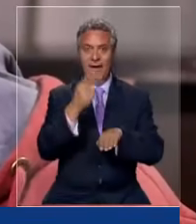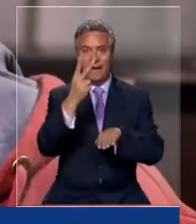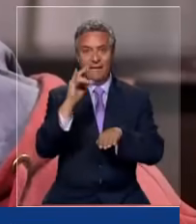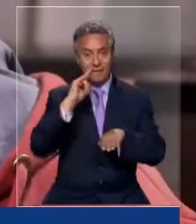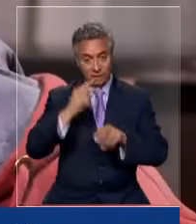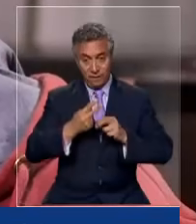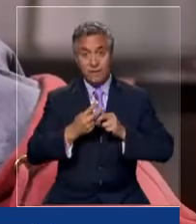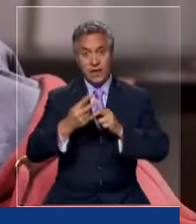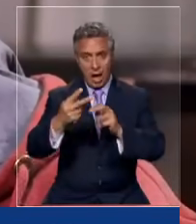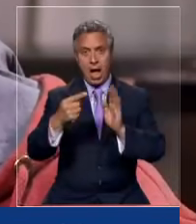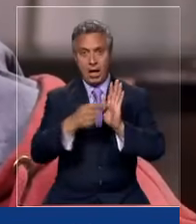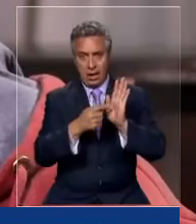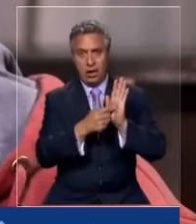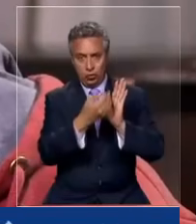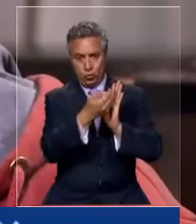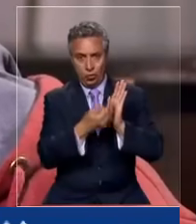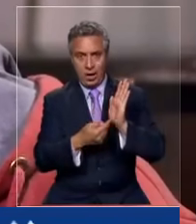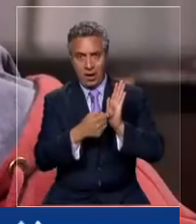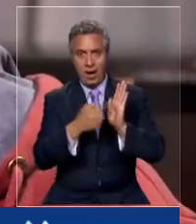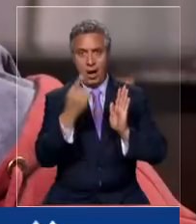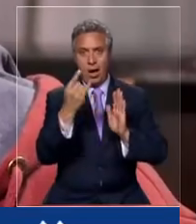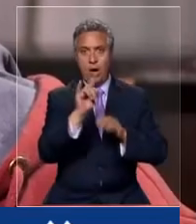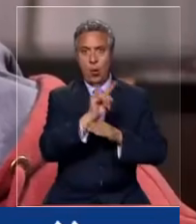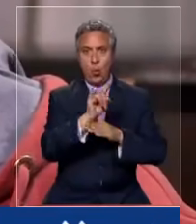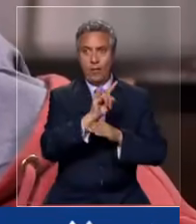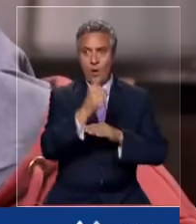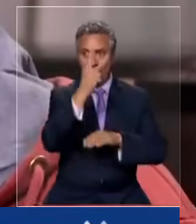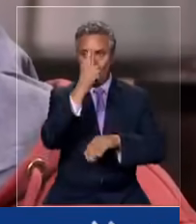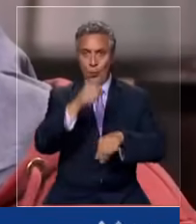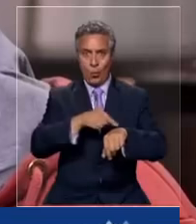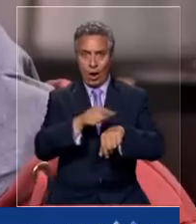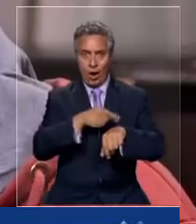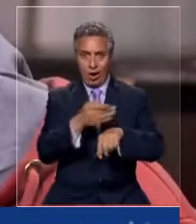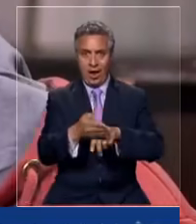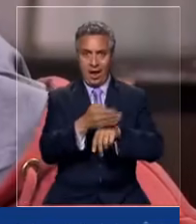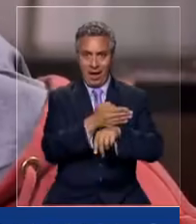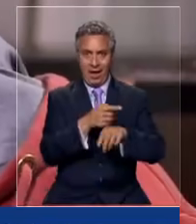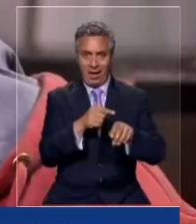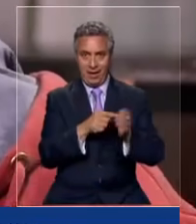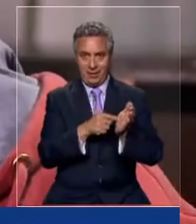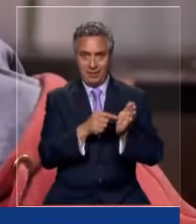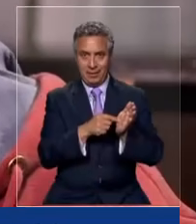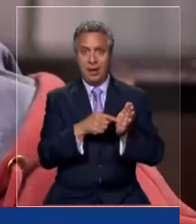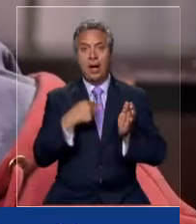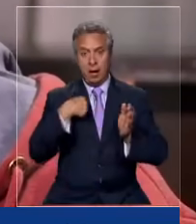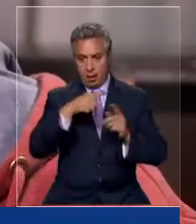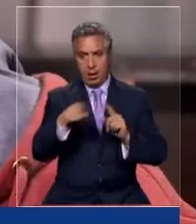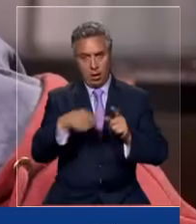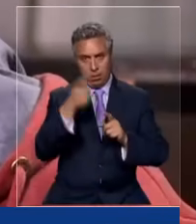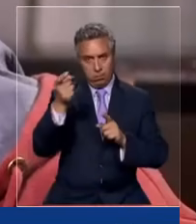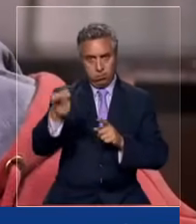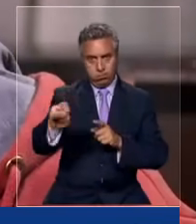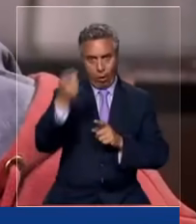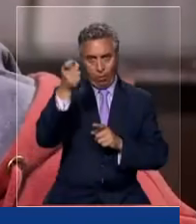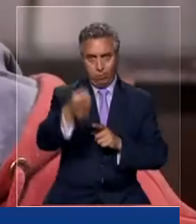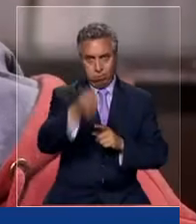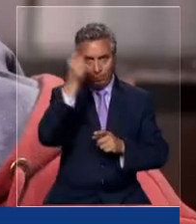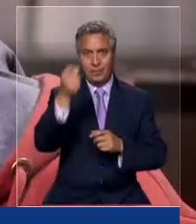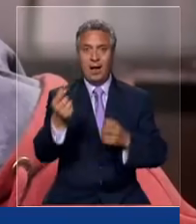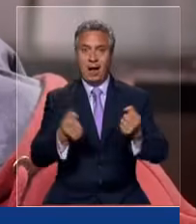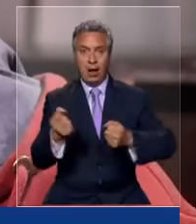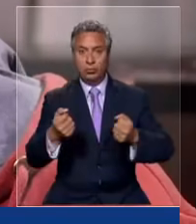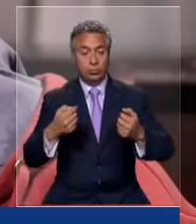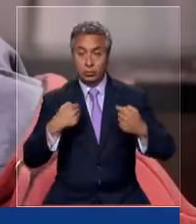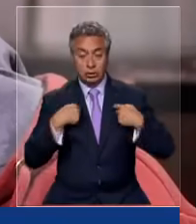Uber una hora antes y ahí me dispararon el auto, pero como no recibí